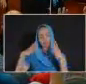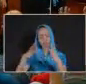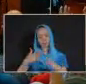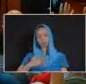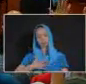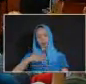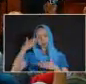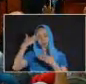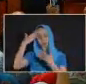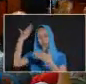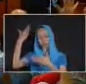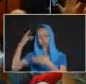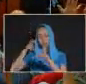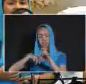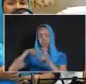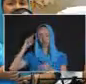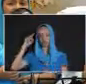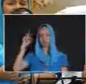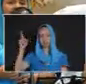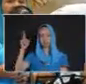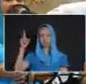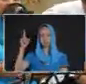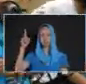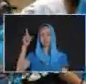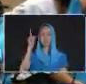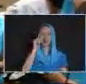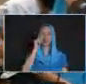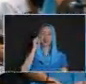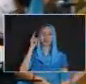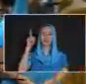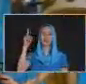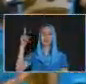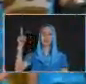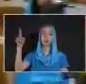Pondré mi confianza en ti. Quisiera